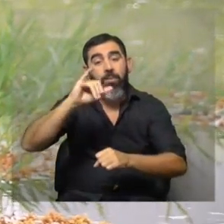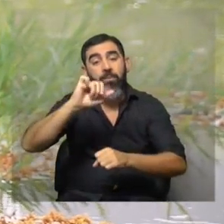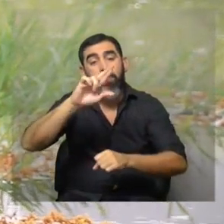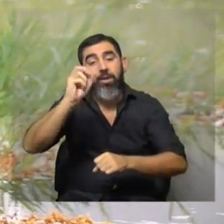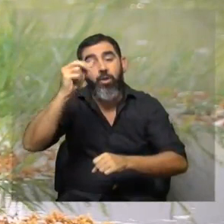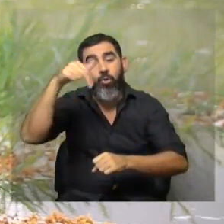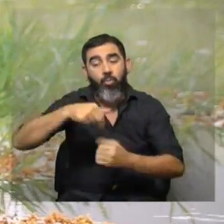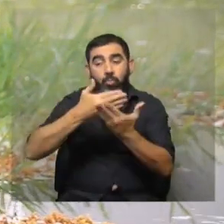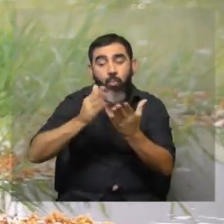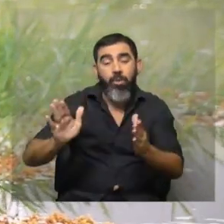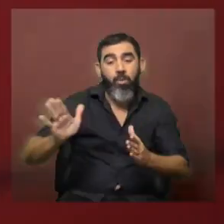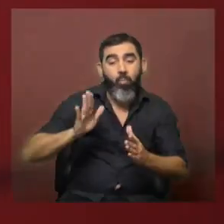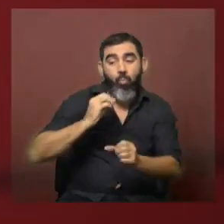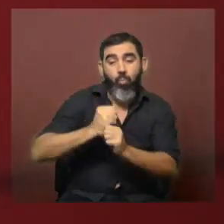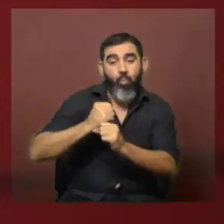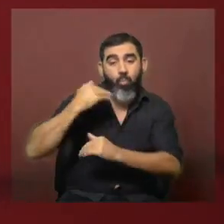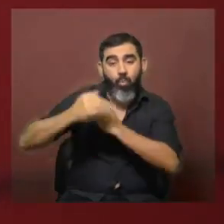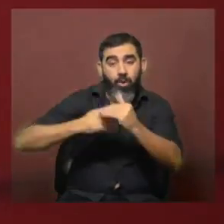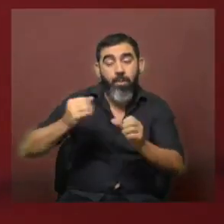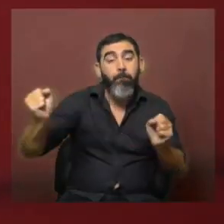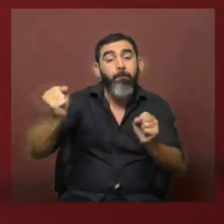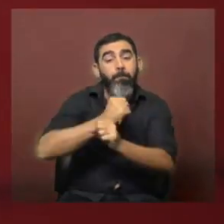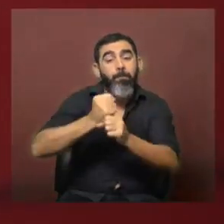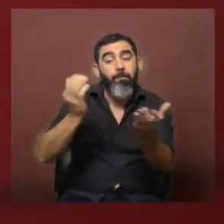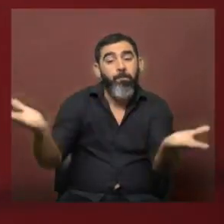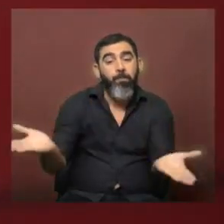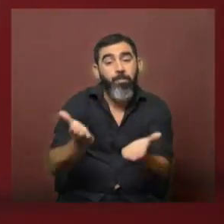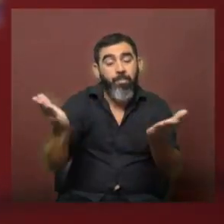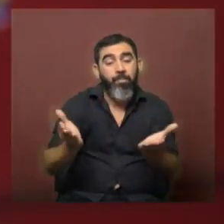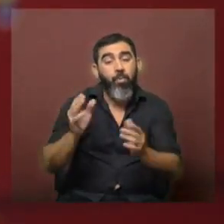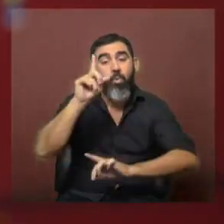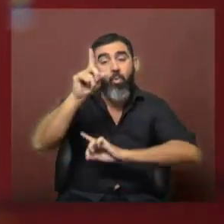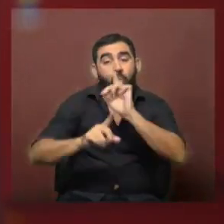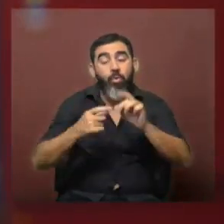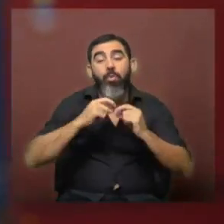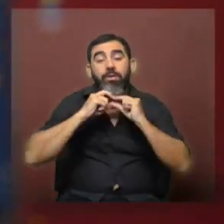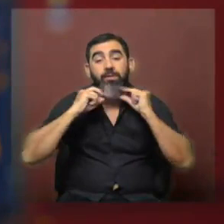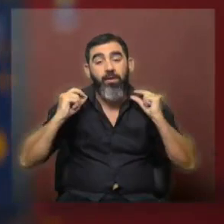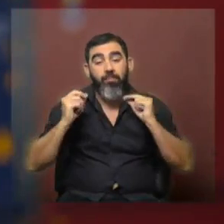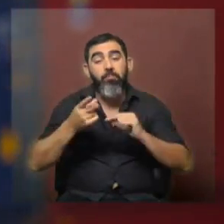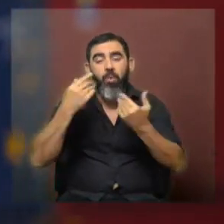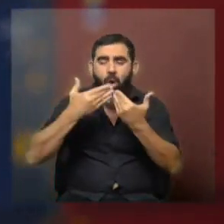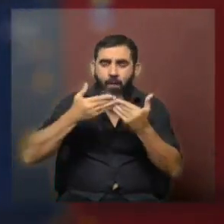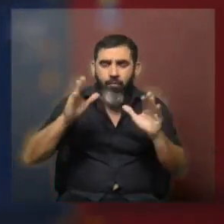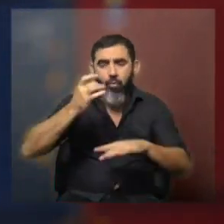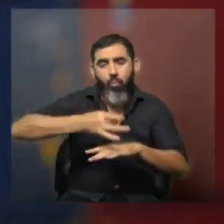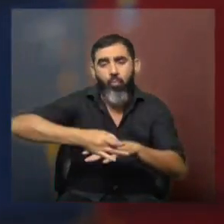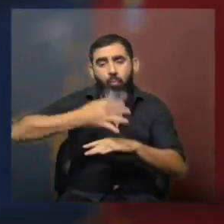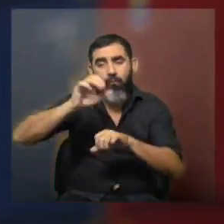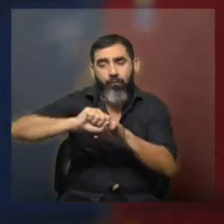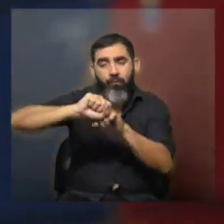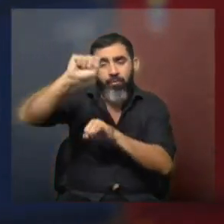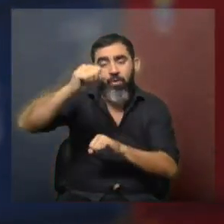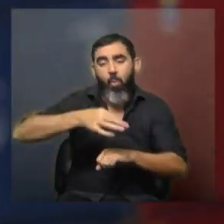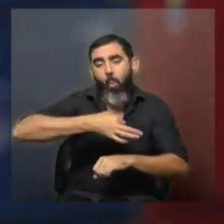y la trayectoria en estos campos. El premio es impulsado en Uruguay por la Universidad Católica, pero está abierto a profesionales egresadas